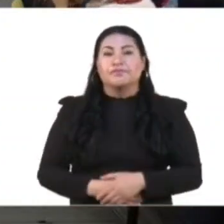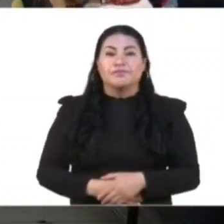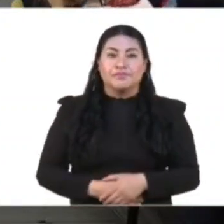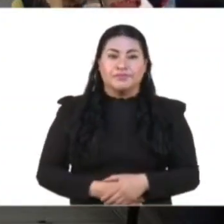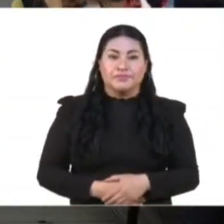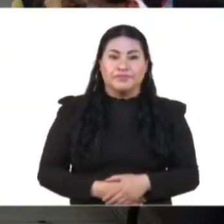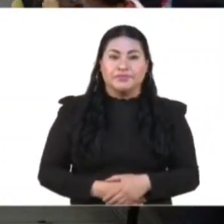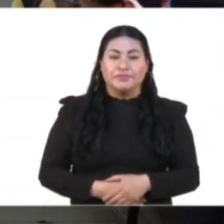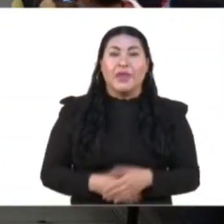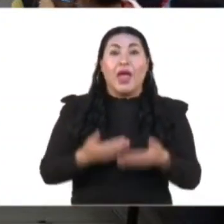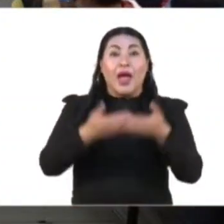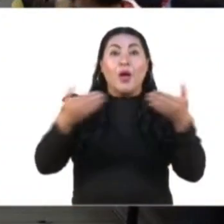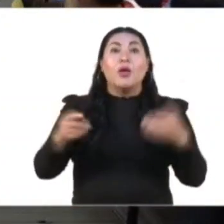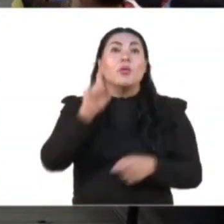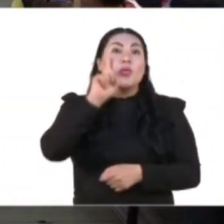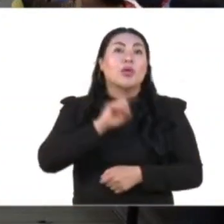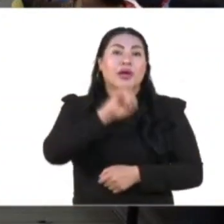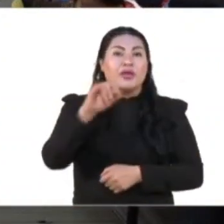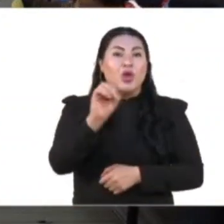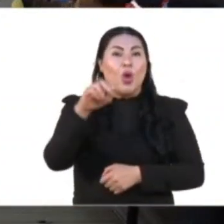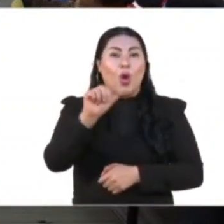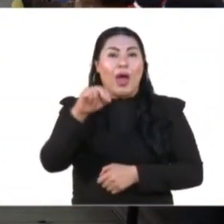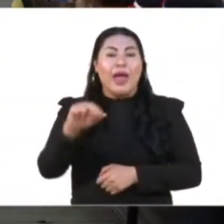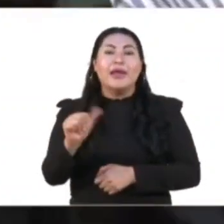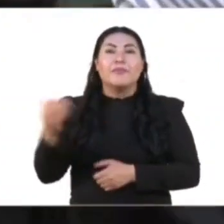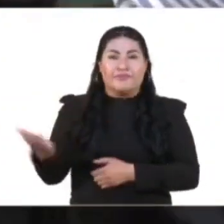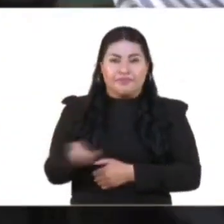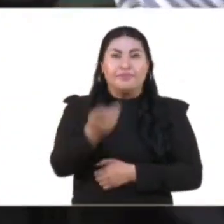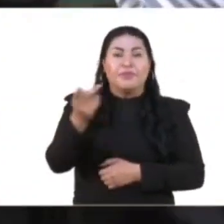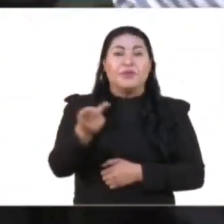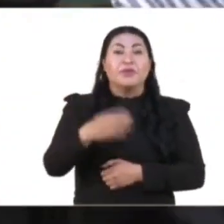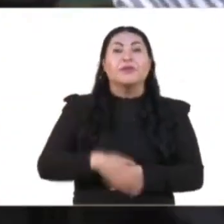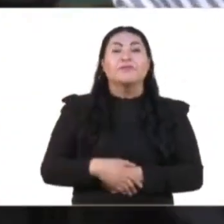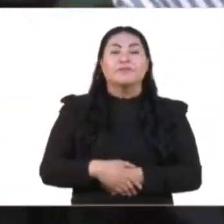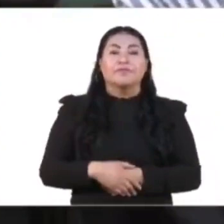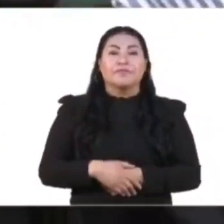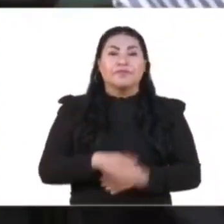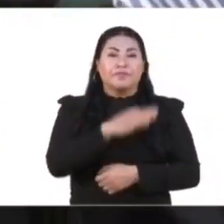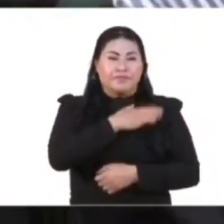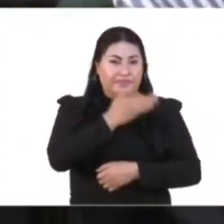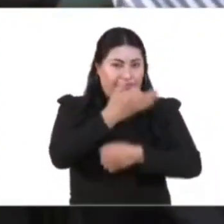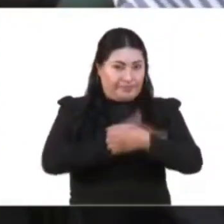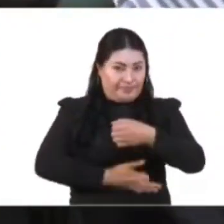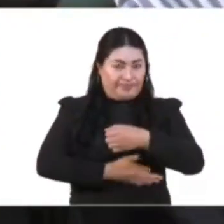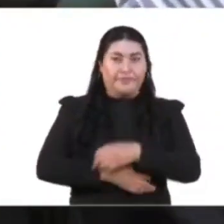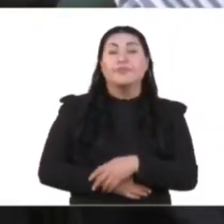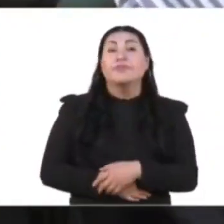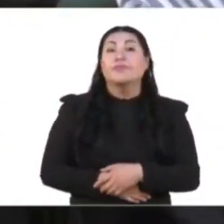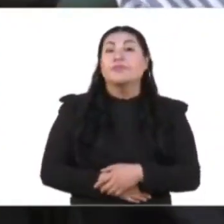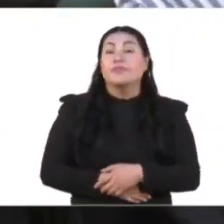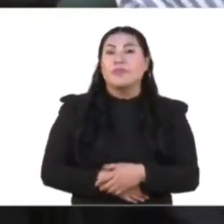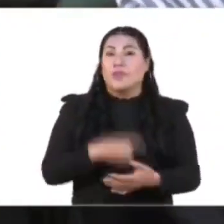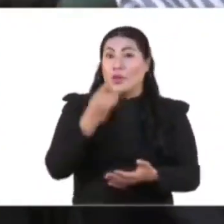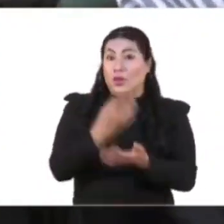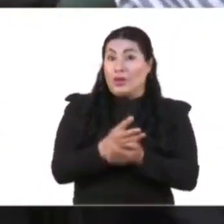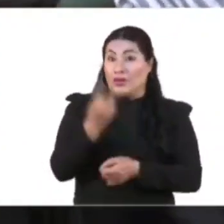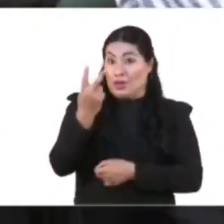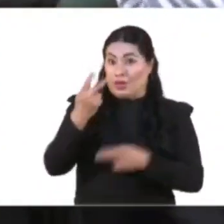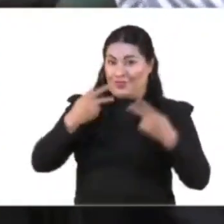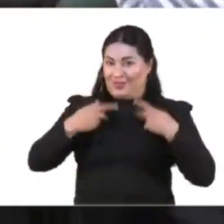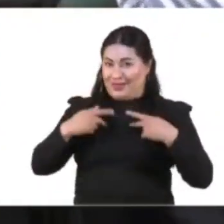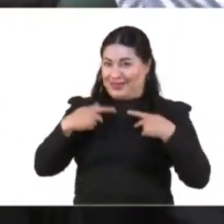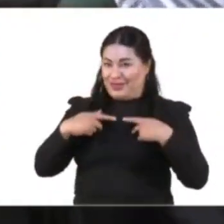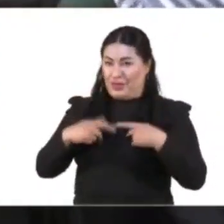Continuamos con la pregunta de Joana Flores, de Grupo ASIR. ¿Qué tal, doctora? Buenas tardes a todos. Mencionaba entonces únicamente 2 crisis nerviosas,